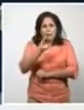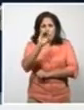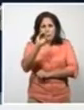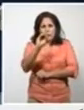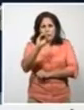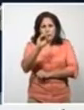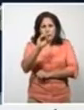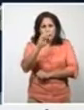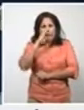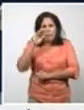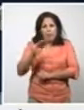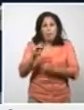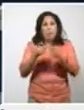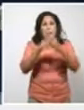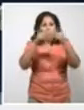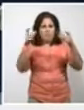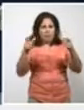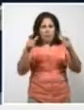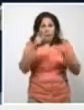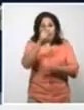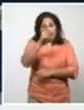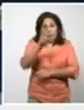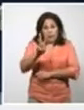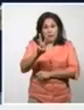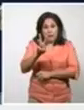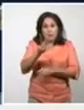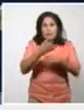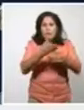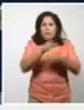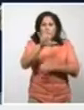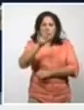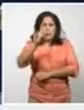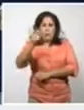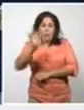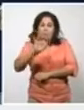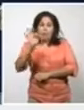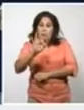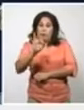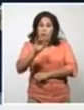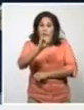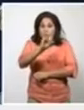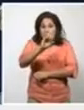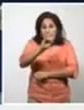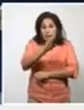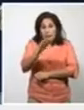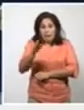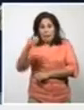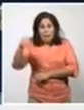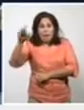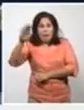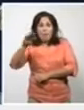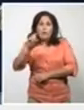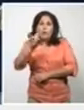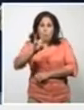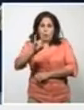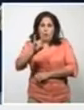un mayor número, 13 casos, 59%, y de 60 y más años, 9, que es